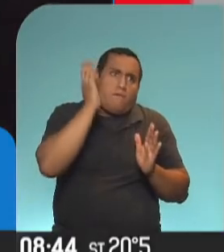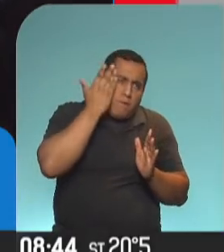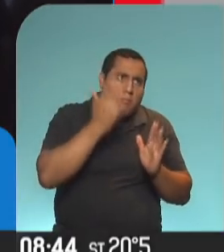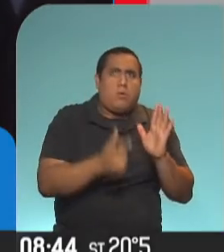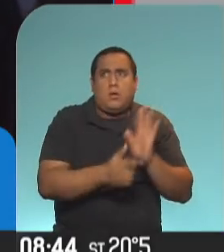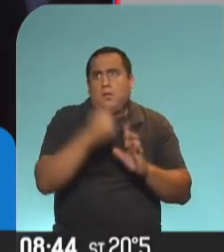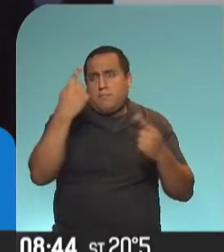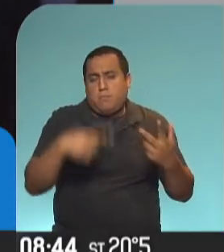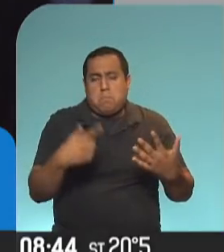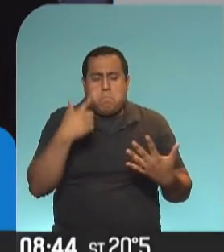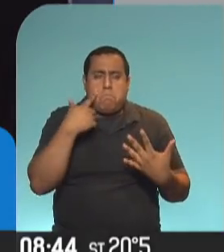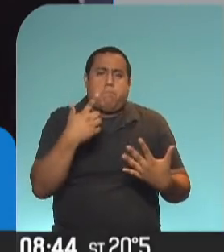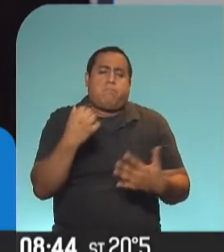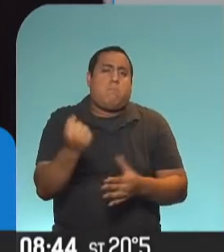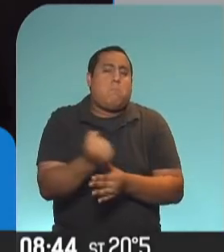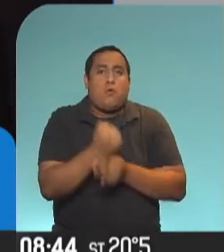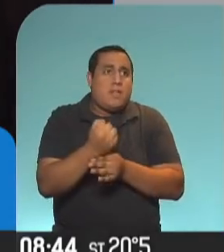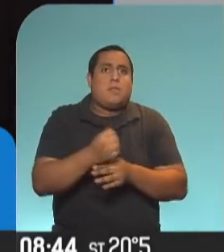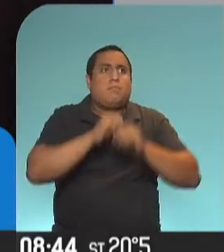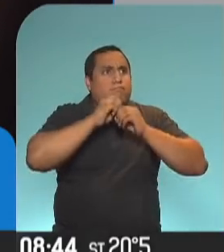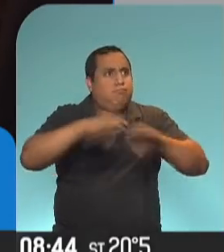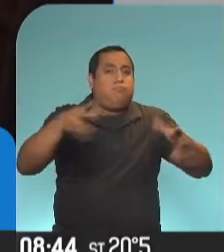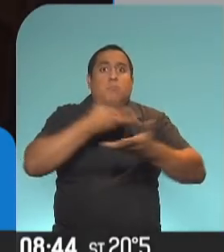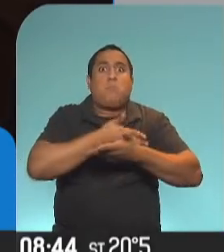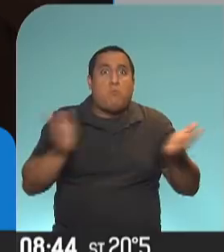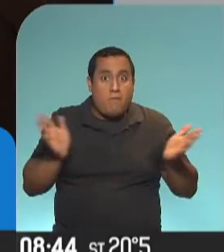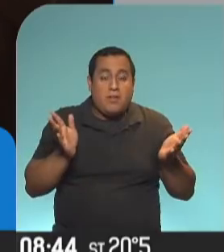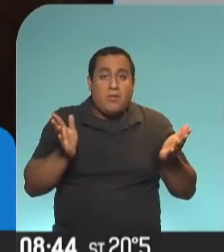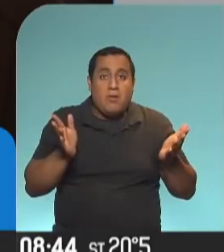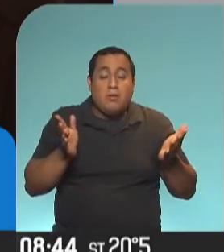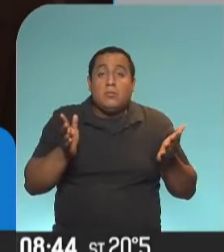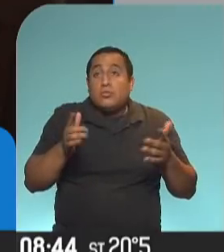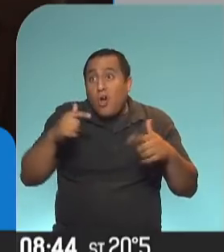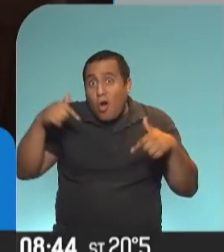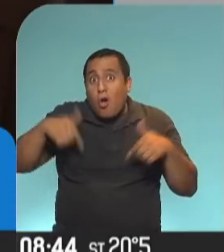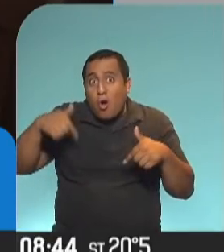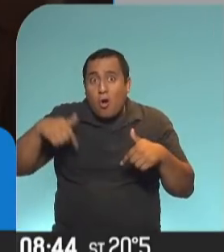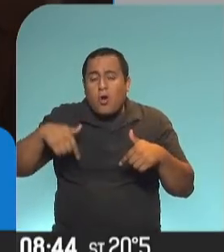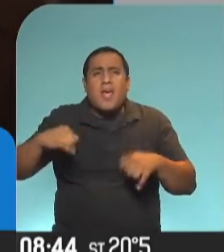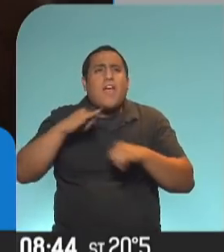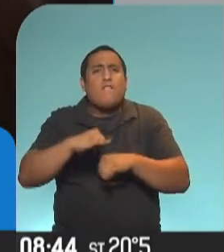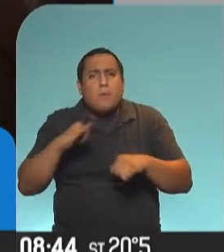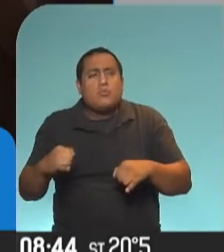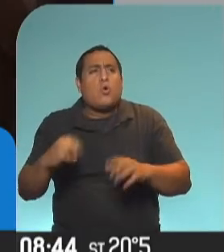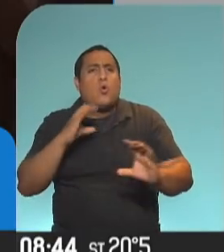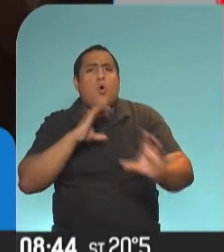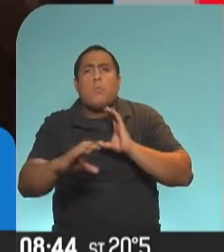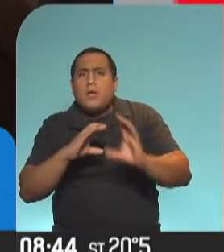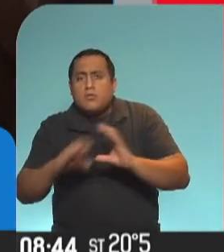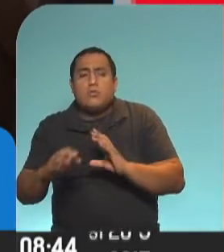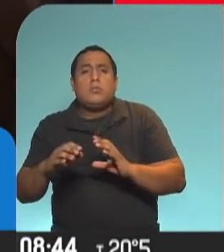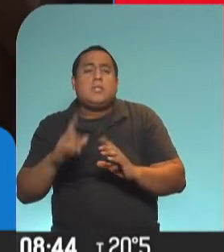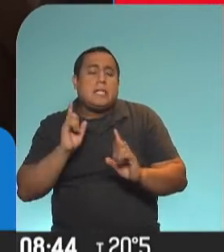vamos a decir, la conversación pública, hoy por hoy, buena parte de los flujos de información y de comunicación y también